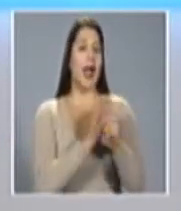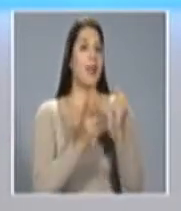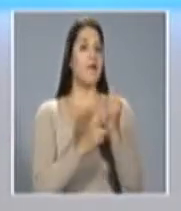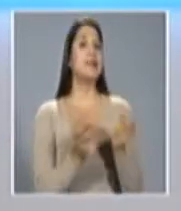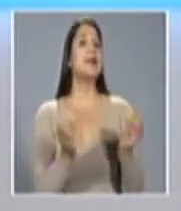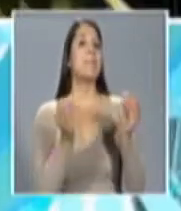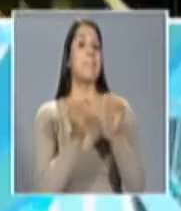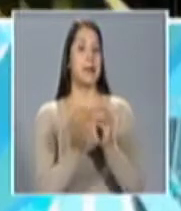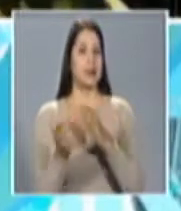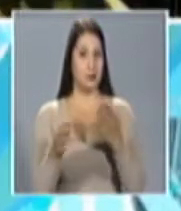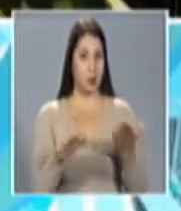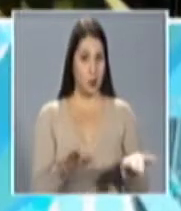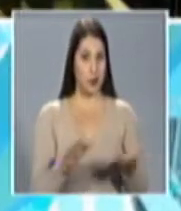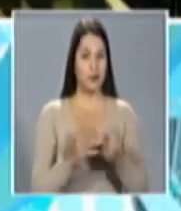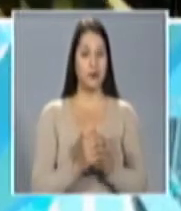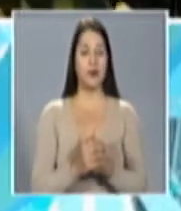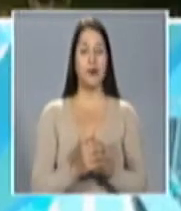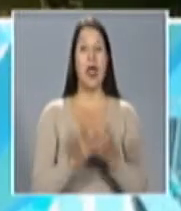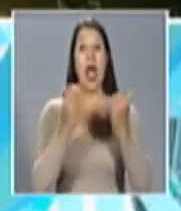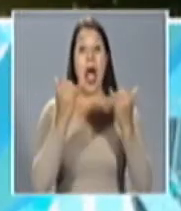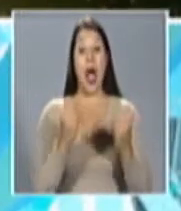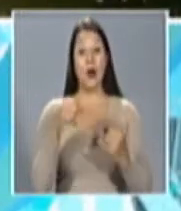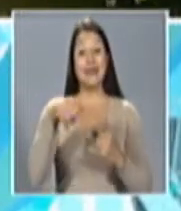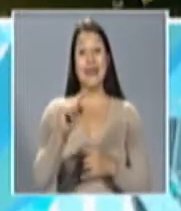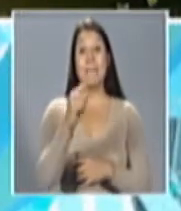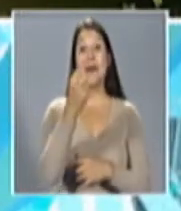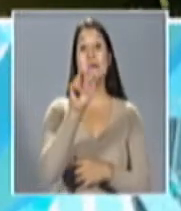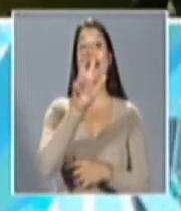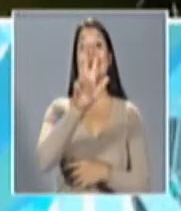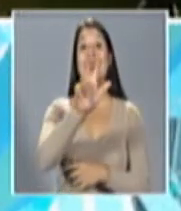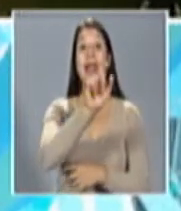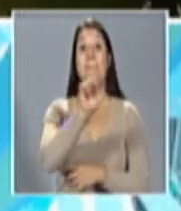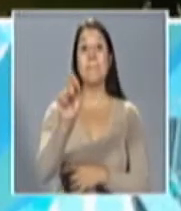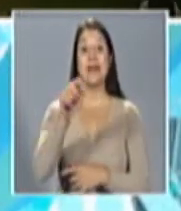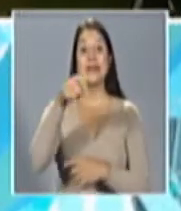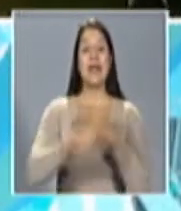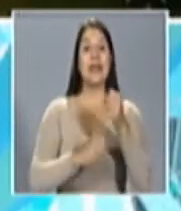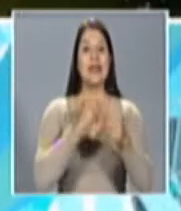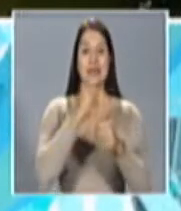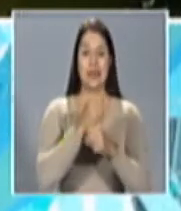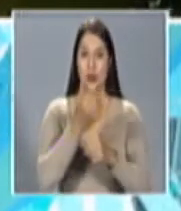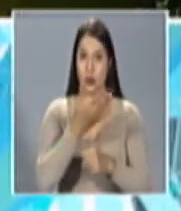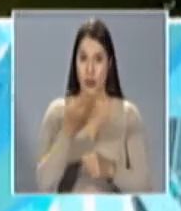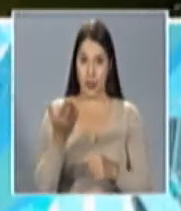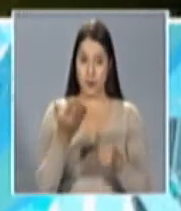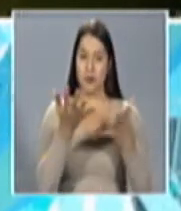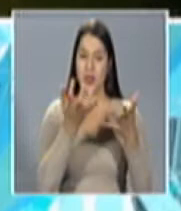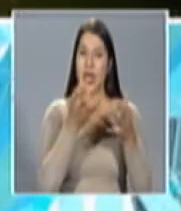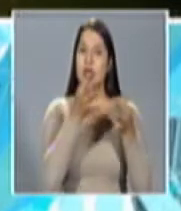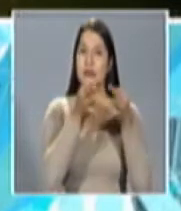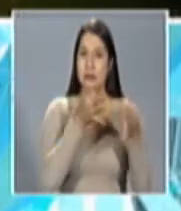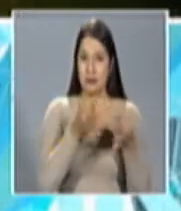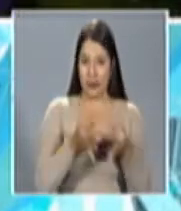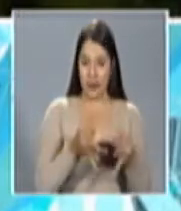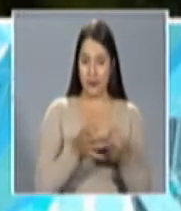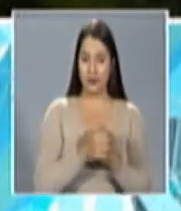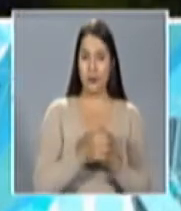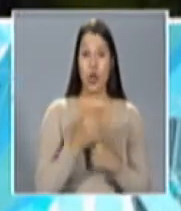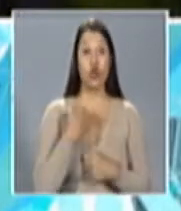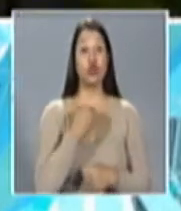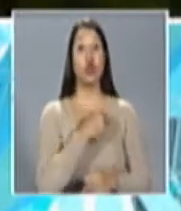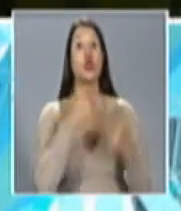la diferencia que hay con lo que está pasando en este primer trimestre del año es la siguiente, y voy a denotar algunos indicadores. Nosotros ya